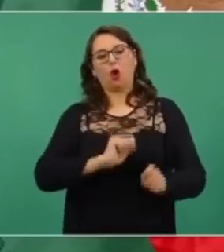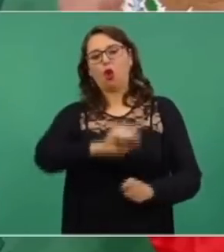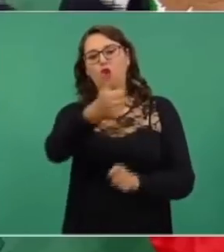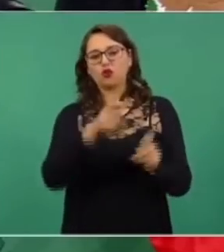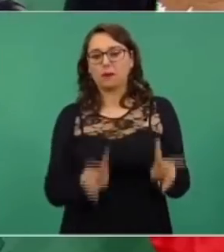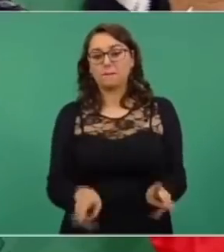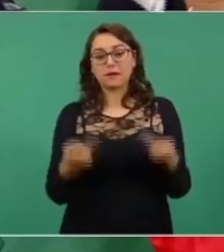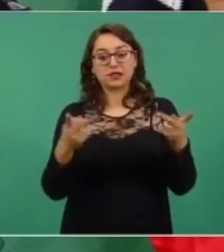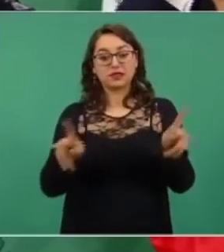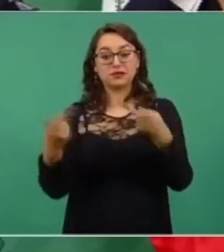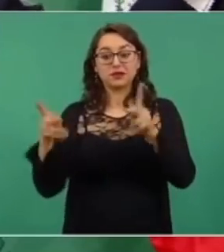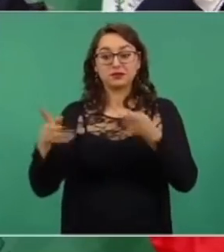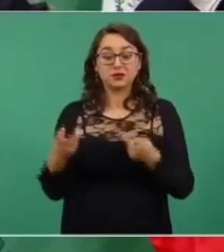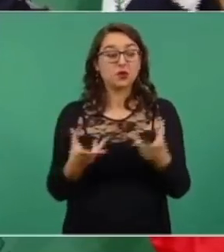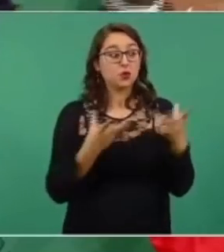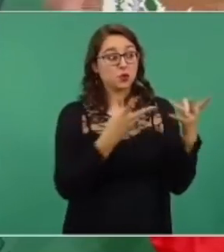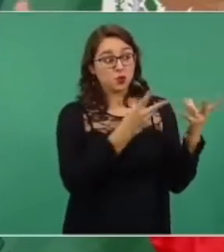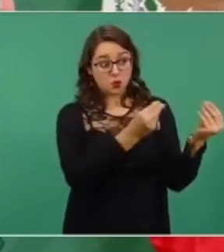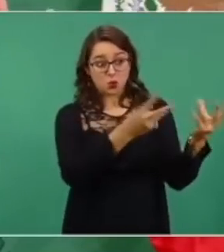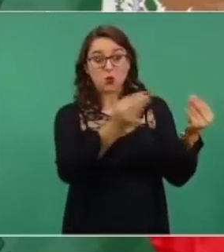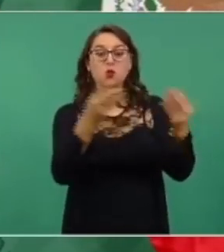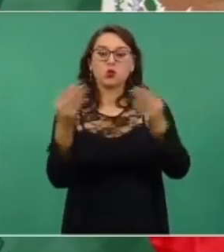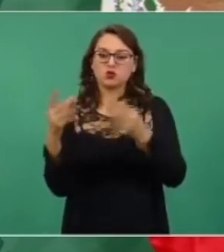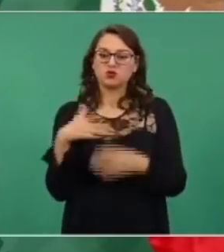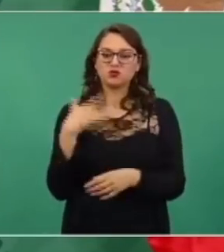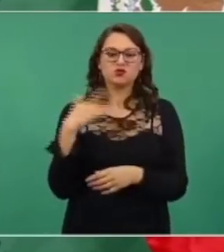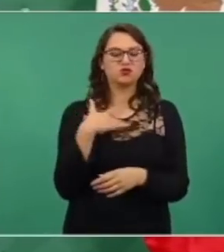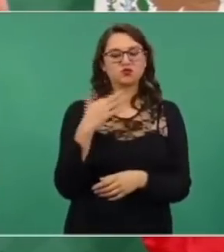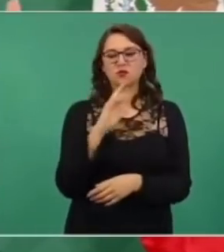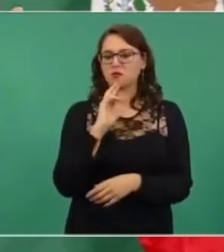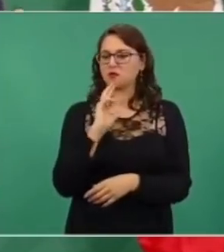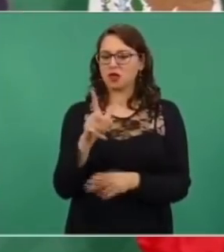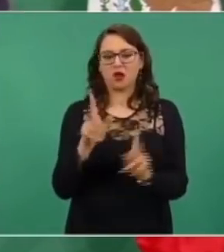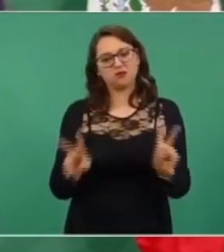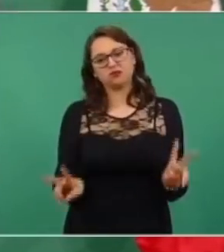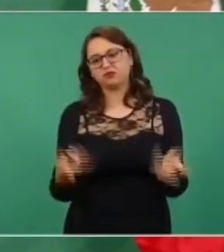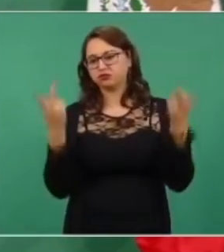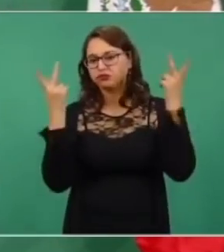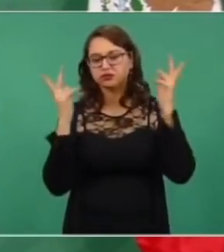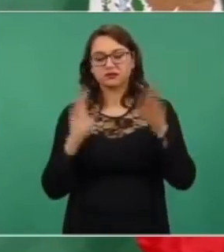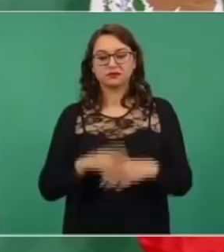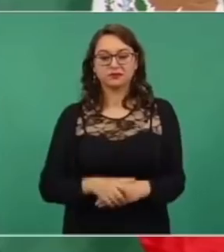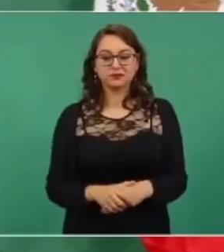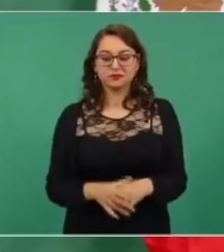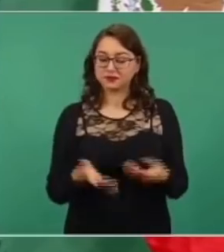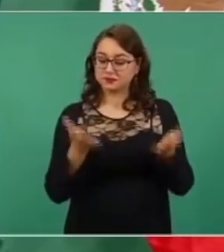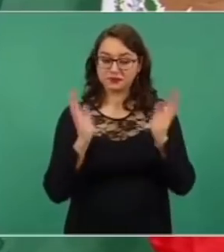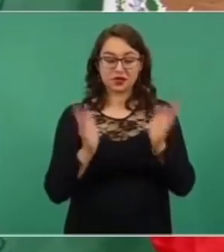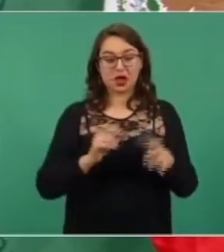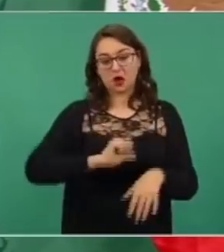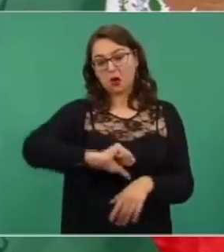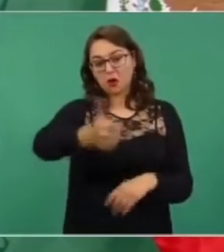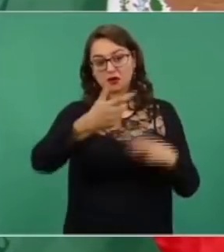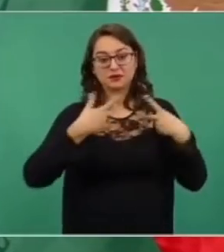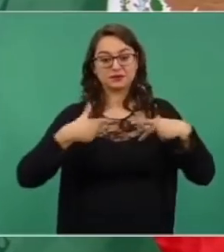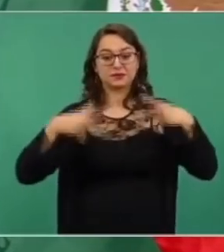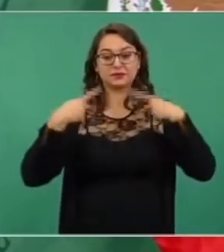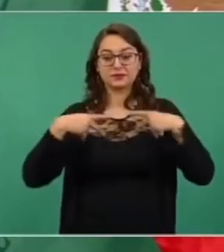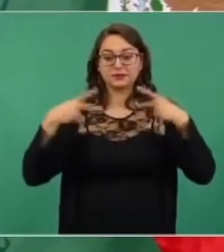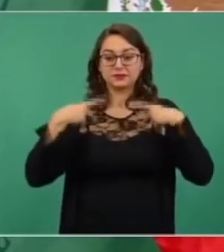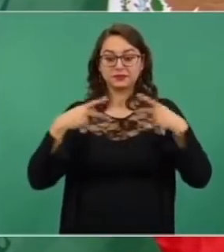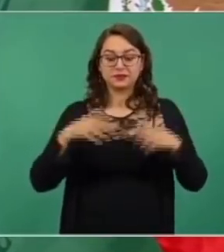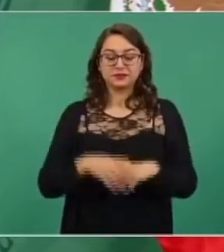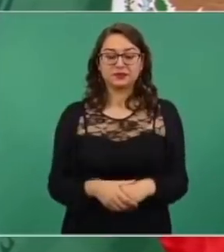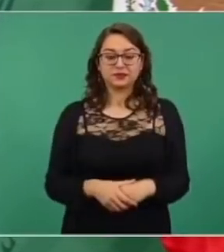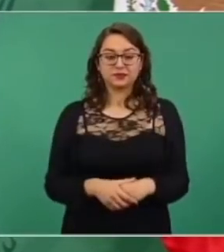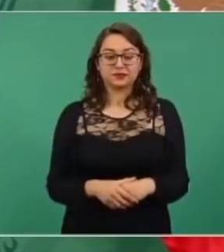O sea, ya muchos de los que recibieron las concesiones ya no las tienen, ya las vendieron, ya están